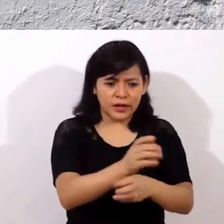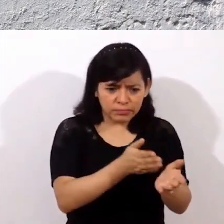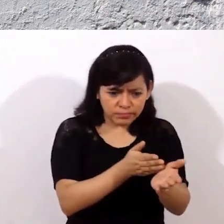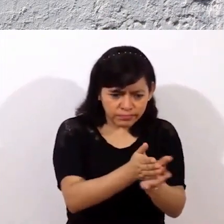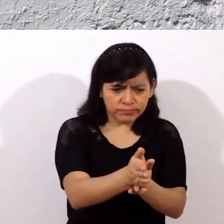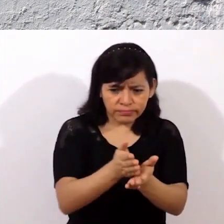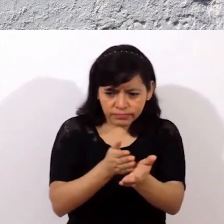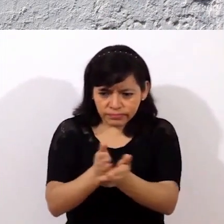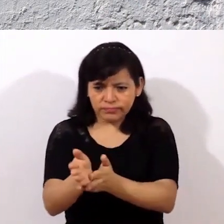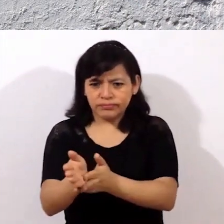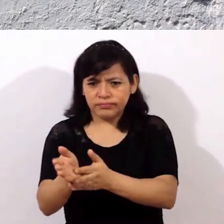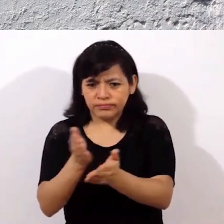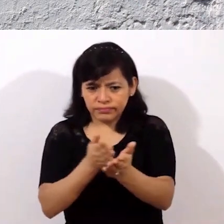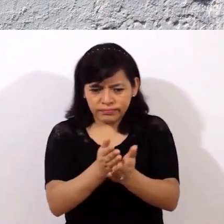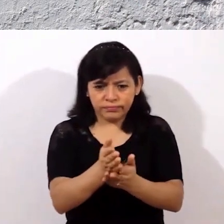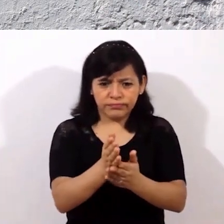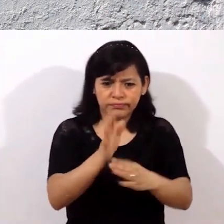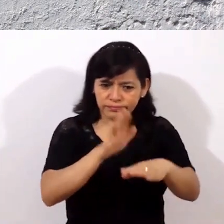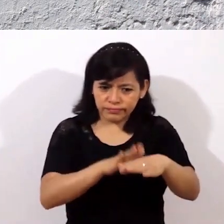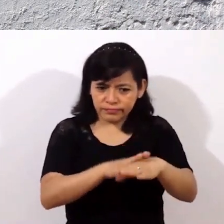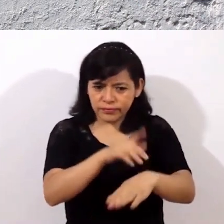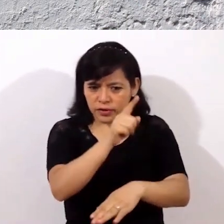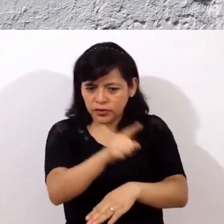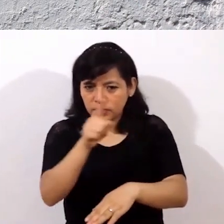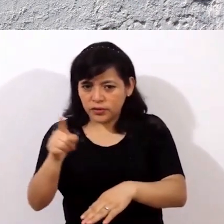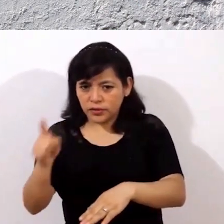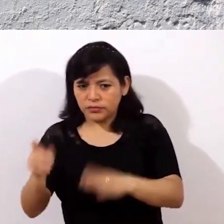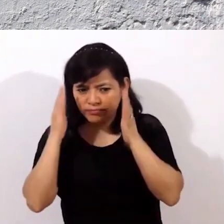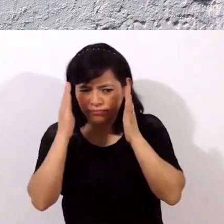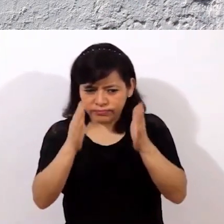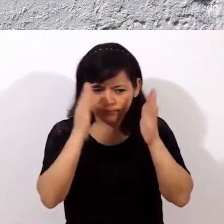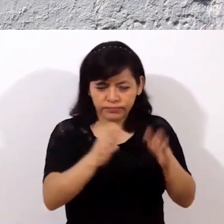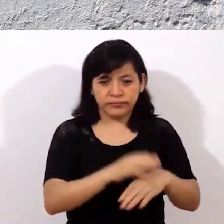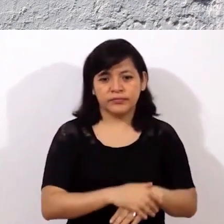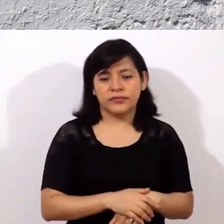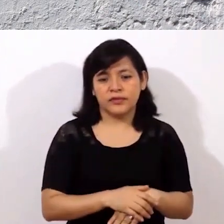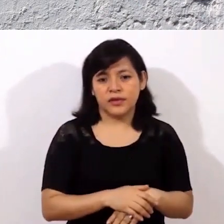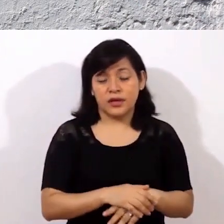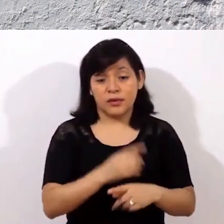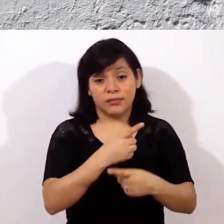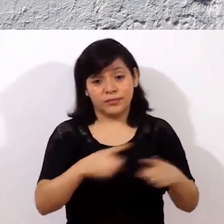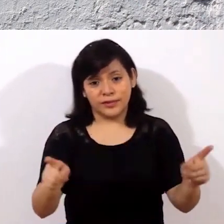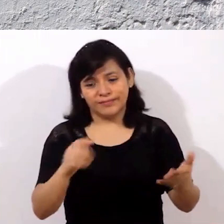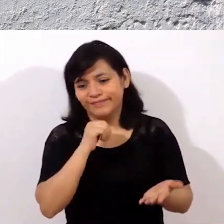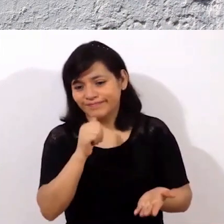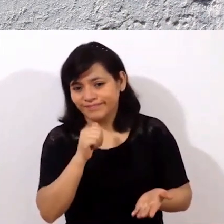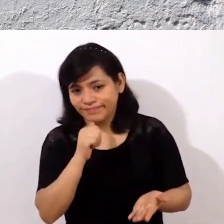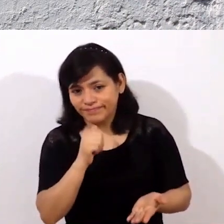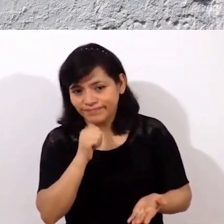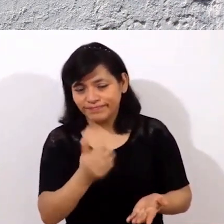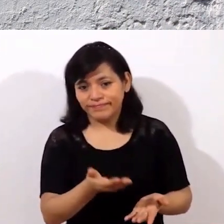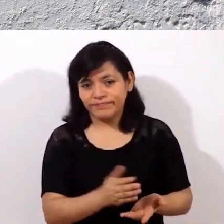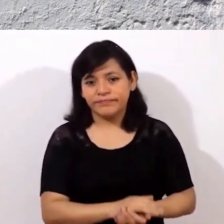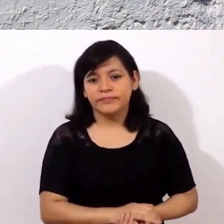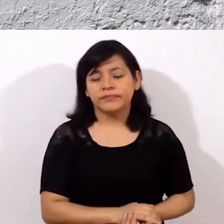línea a todos los del pueblo para que anden firmes en los caminos de Dios. Pero no fue así, de ninguna manera.